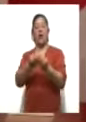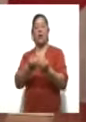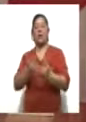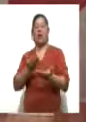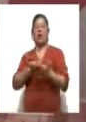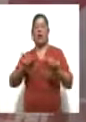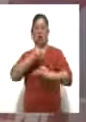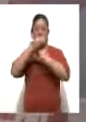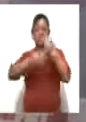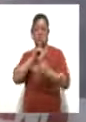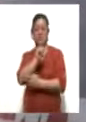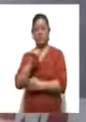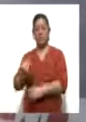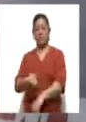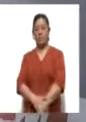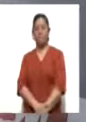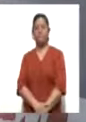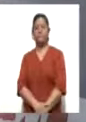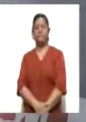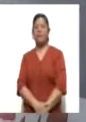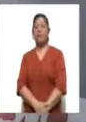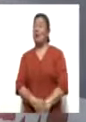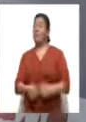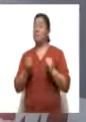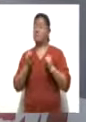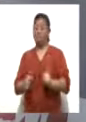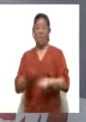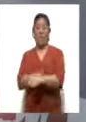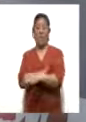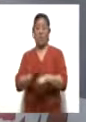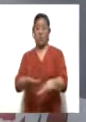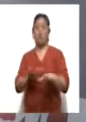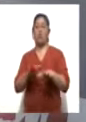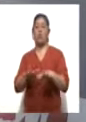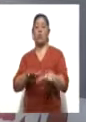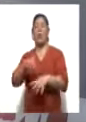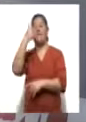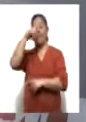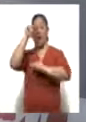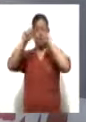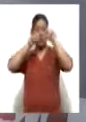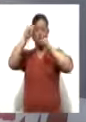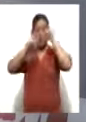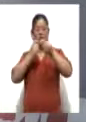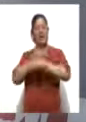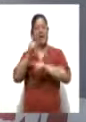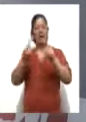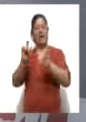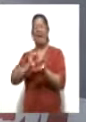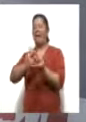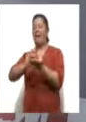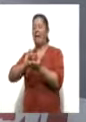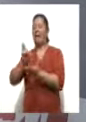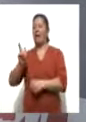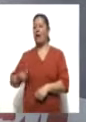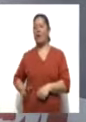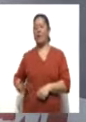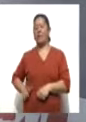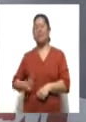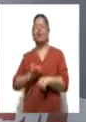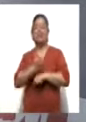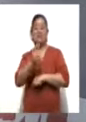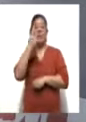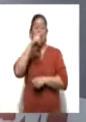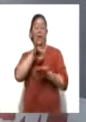Noticias. Sin duda alguna, un gran beneficio para el sector turístico del estado. Muchísimas gracias al gobierno del estado por este apoyo.